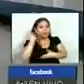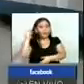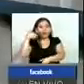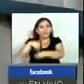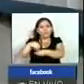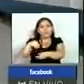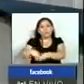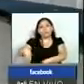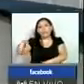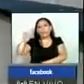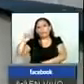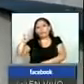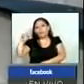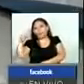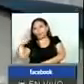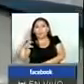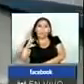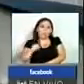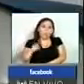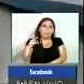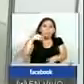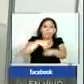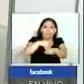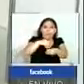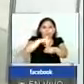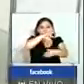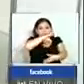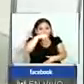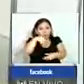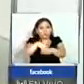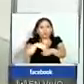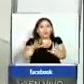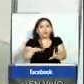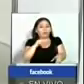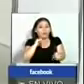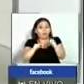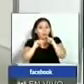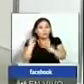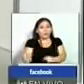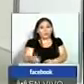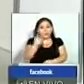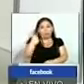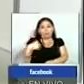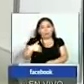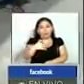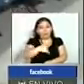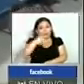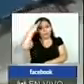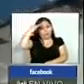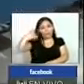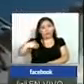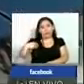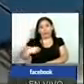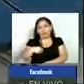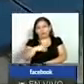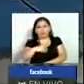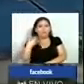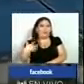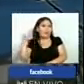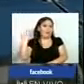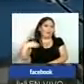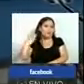Mundial Y el Banco Centroamericano De Integración Económica Bajo la dirección De la nueva ministra Una doctora Con experiencia En